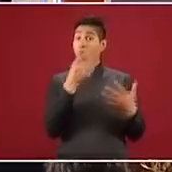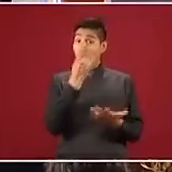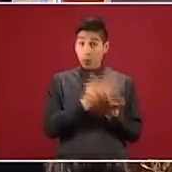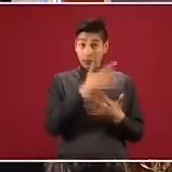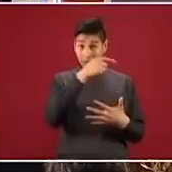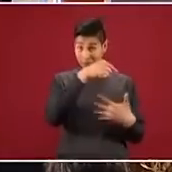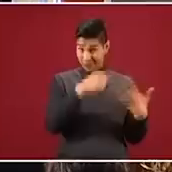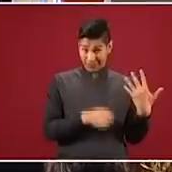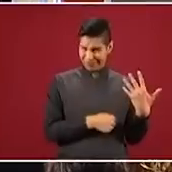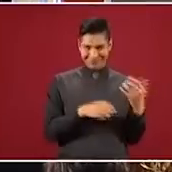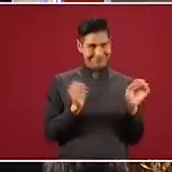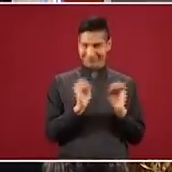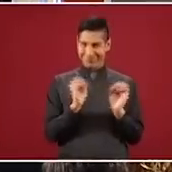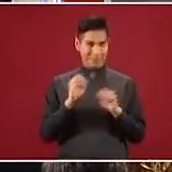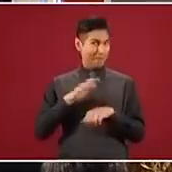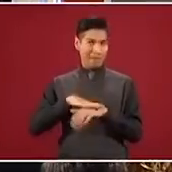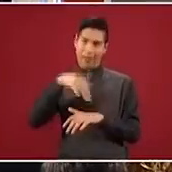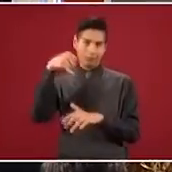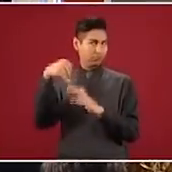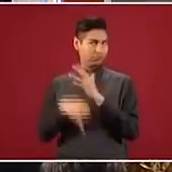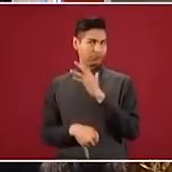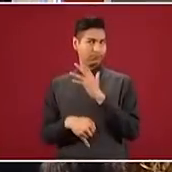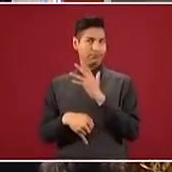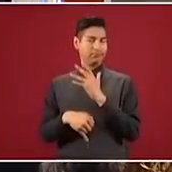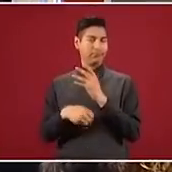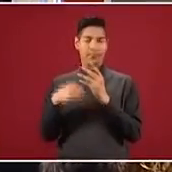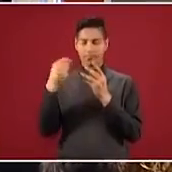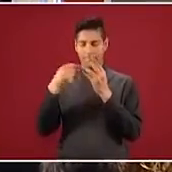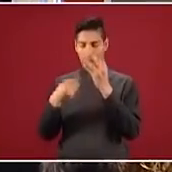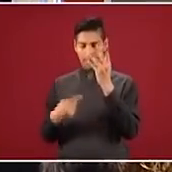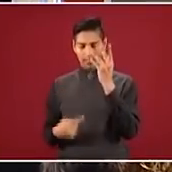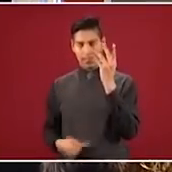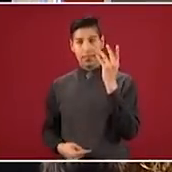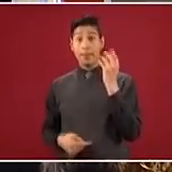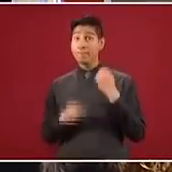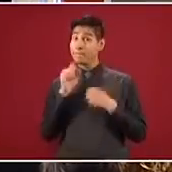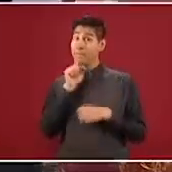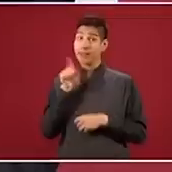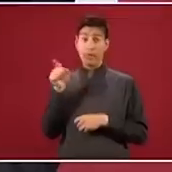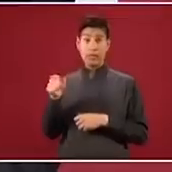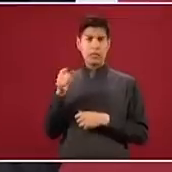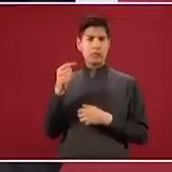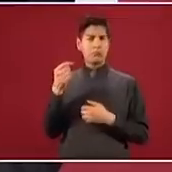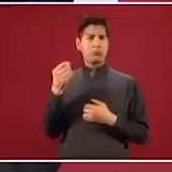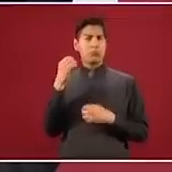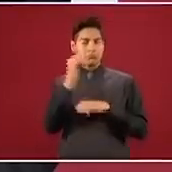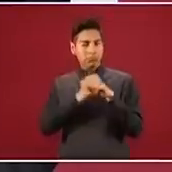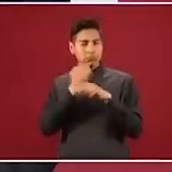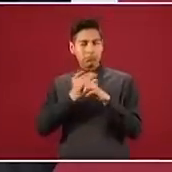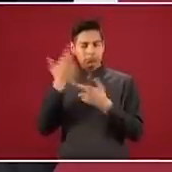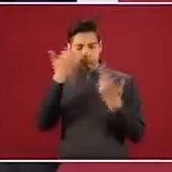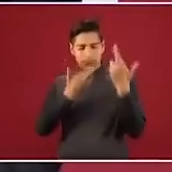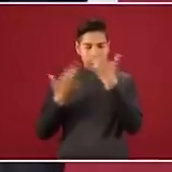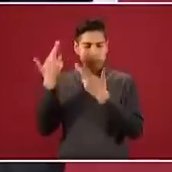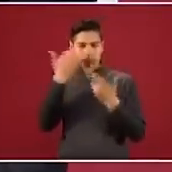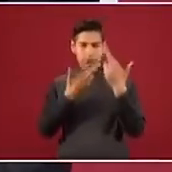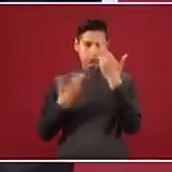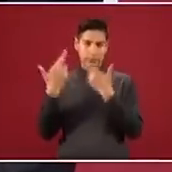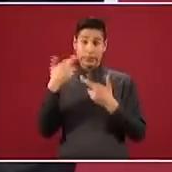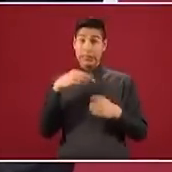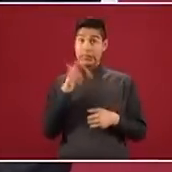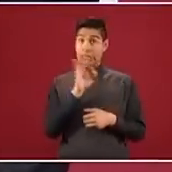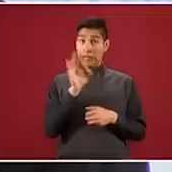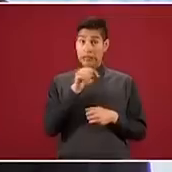especialidades, tienen especialidades muy puntuales, tienen alta tecnología y ahí van los pacientes que los hospitales